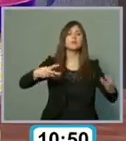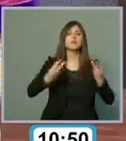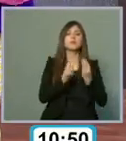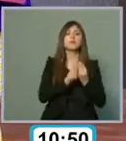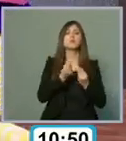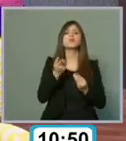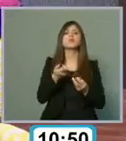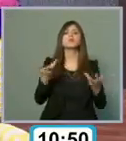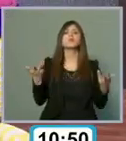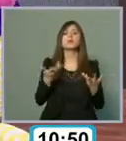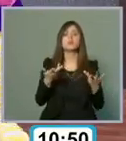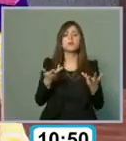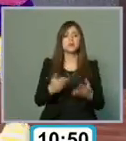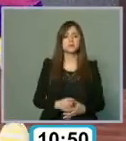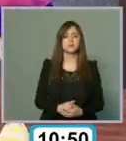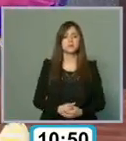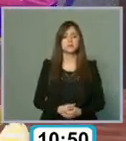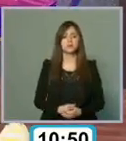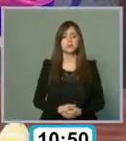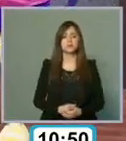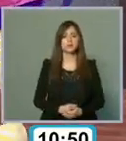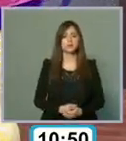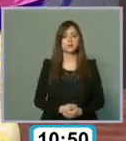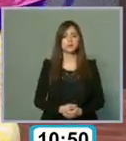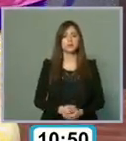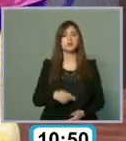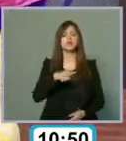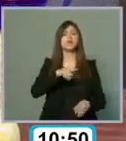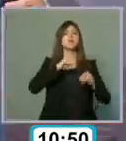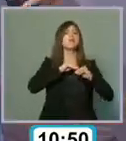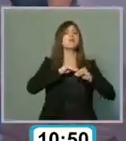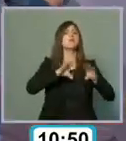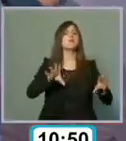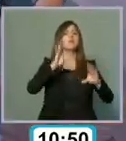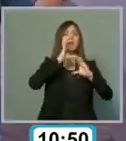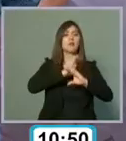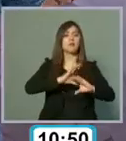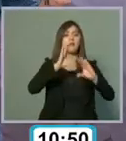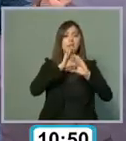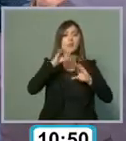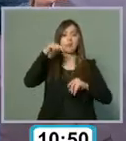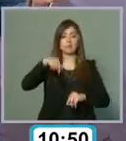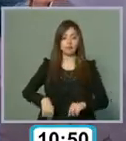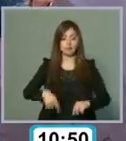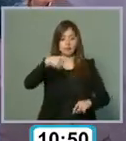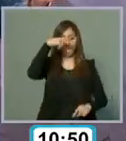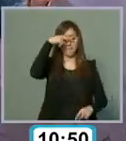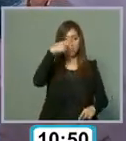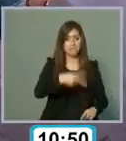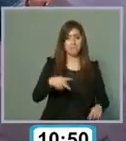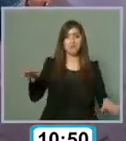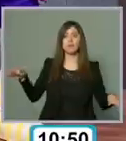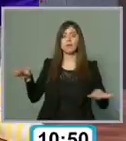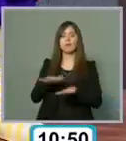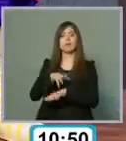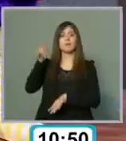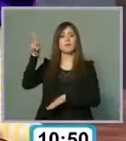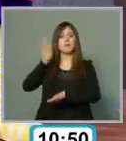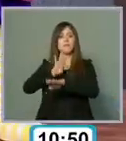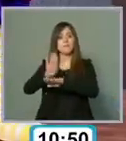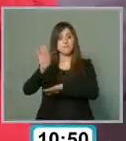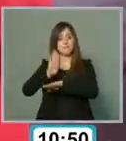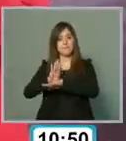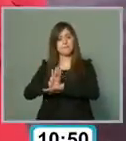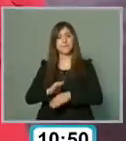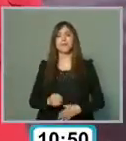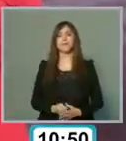cuestión del show. Claro. ¿Qué diferencia tiene el show de México al de Brasil? Mira, el